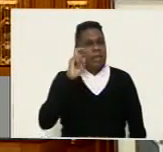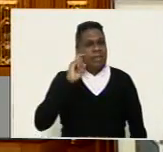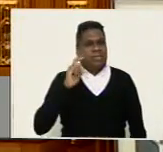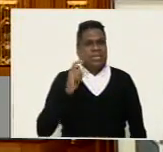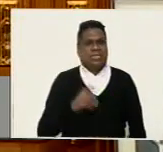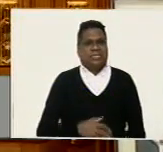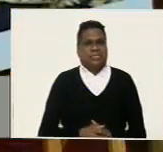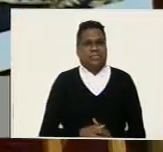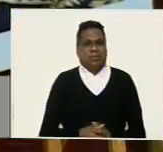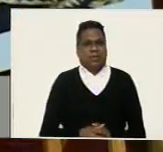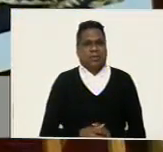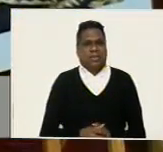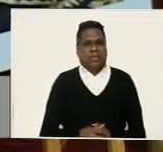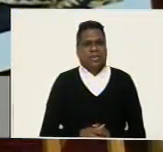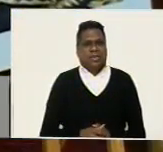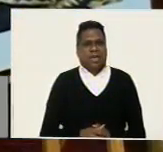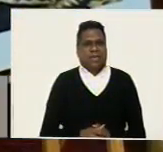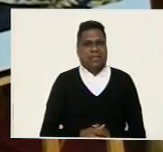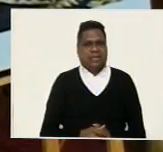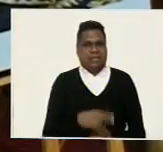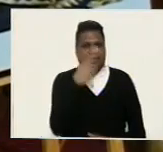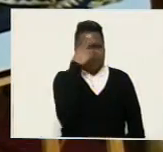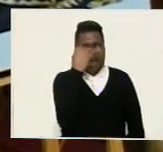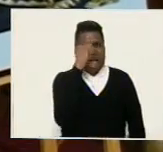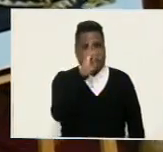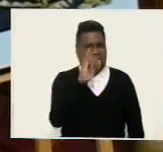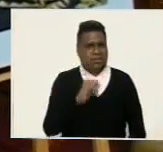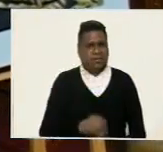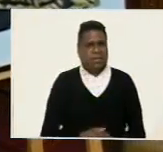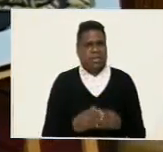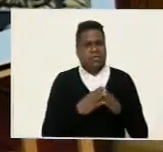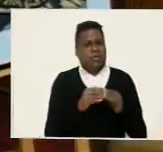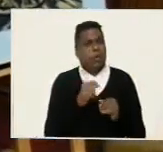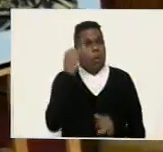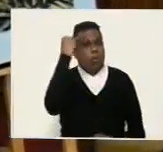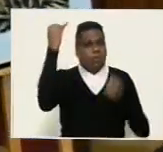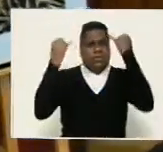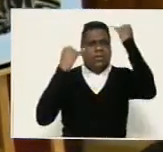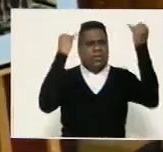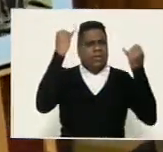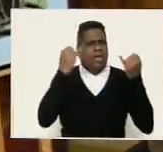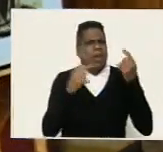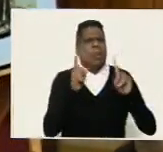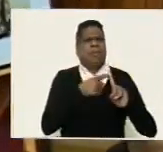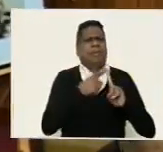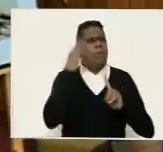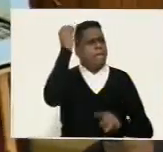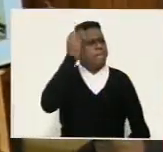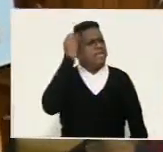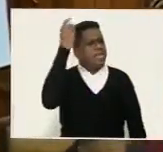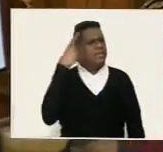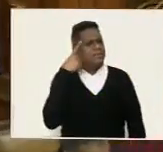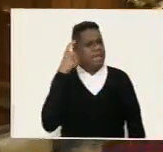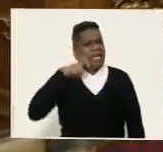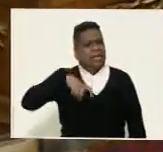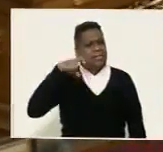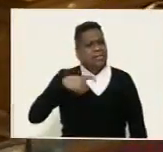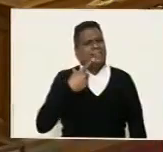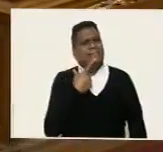el apoyo de la revolución Haití, la primera idea que se le viene a la cabeza, a la mente, o lo primero que piensa, es que es